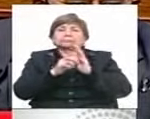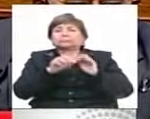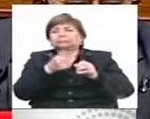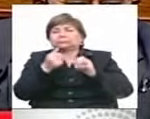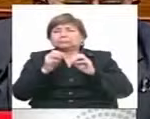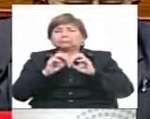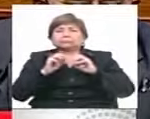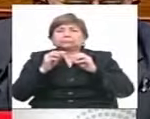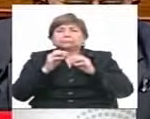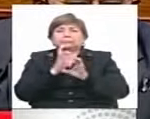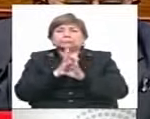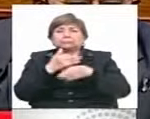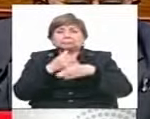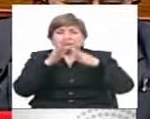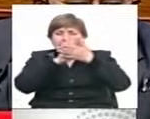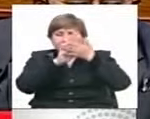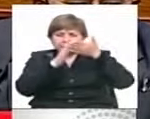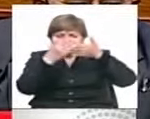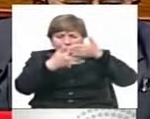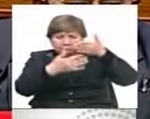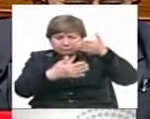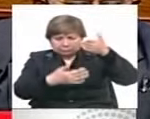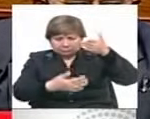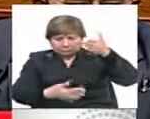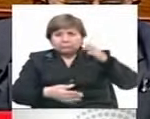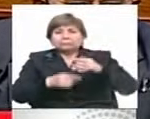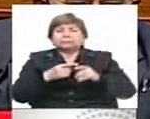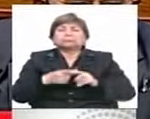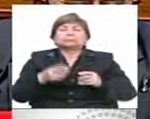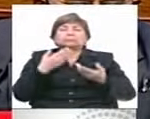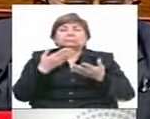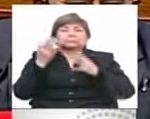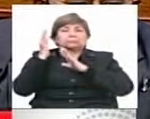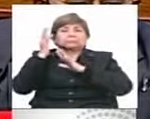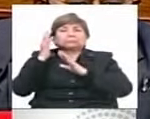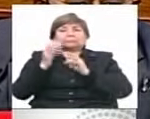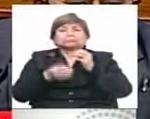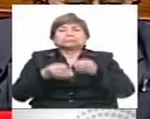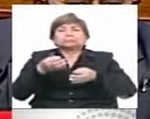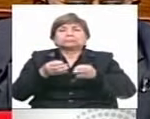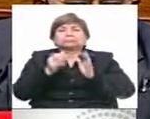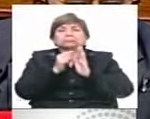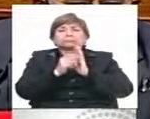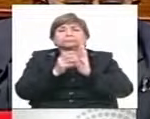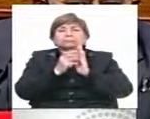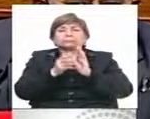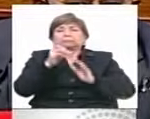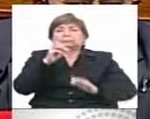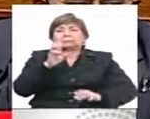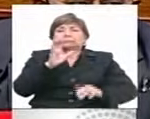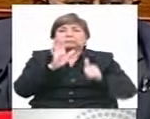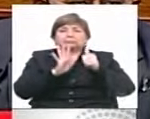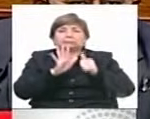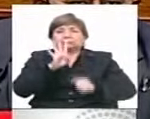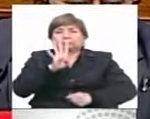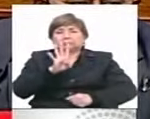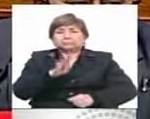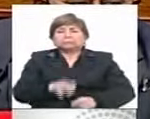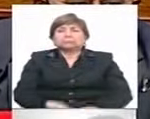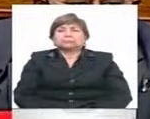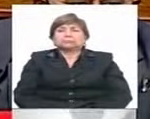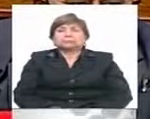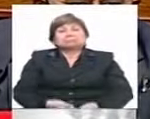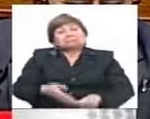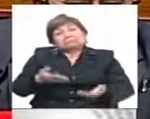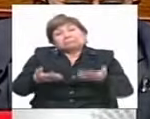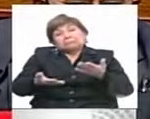en otro formato. Hubiera sido mejor que nos expusieran según el Decreto Supremo 164 y